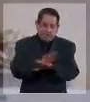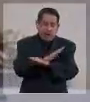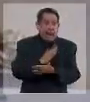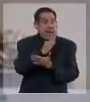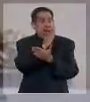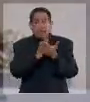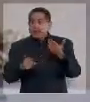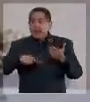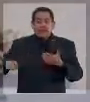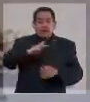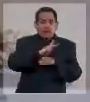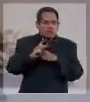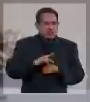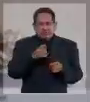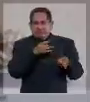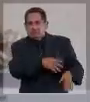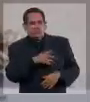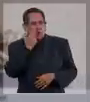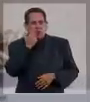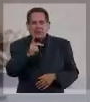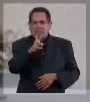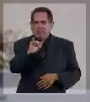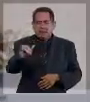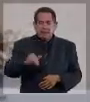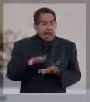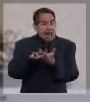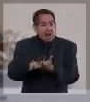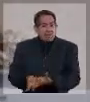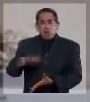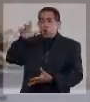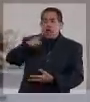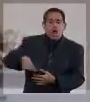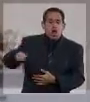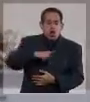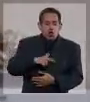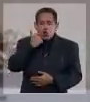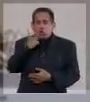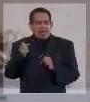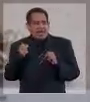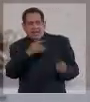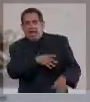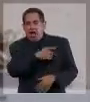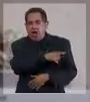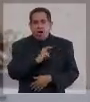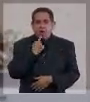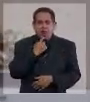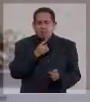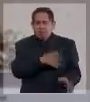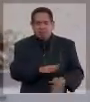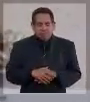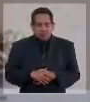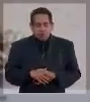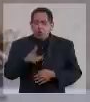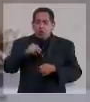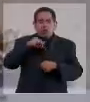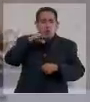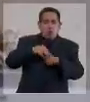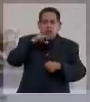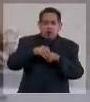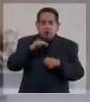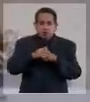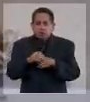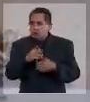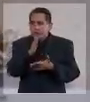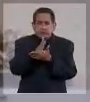ya no quiere saber del PRI. Y la gran mayoría tampoco quiere saber nada de López Obrador. No se trata de votar por lo que nos